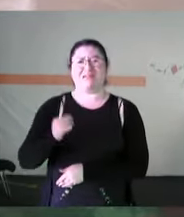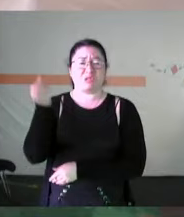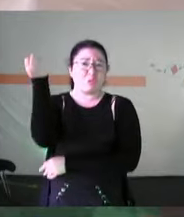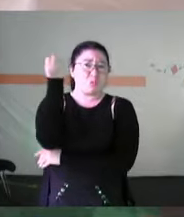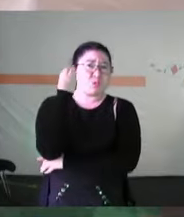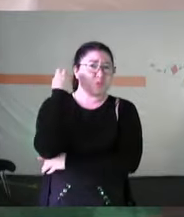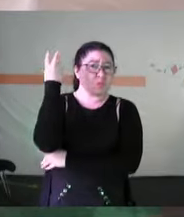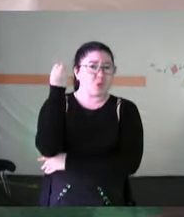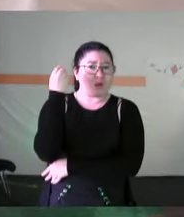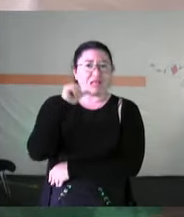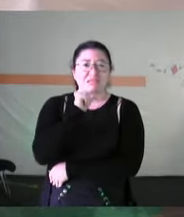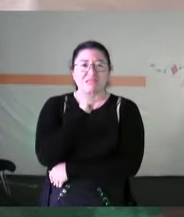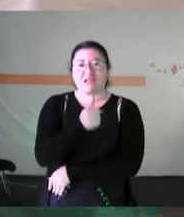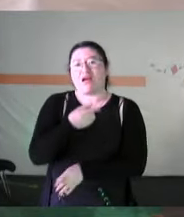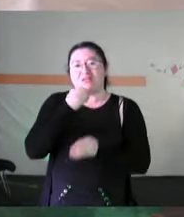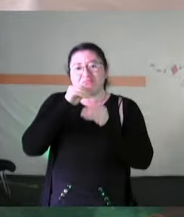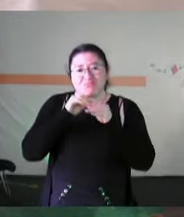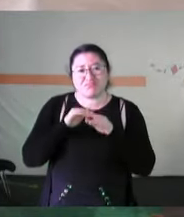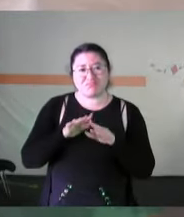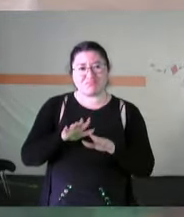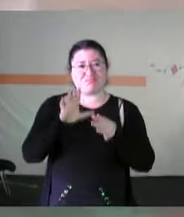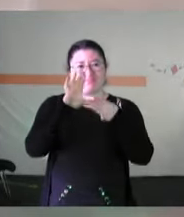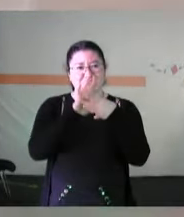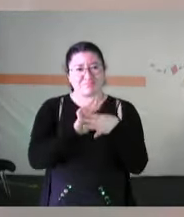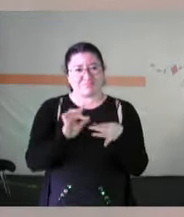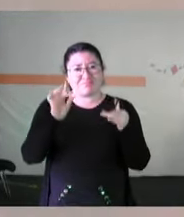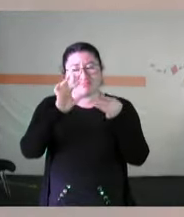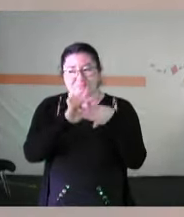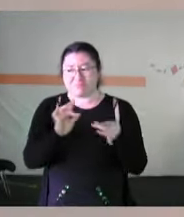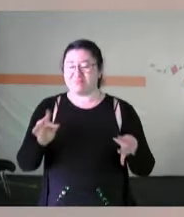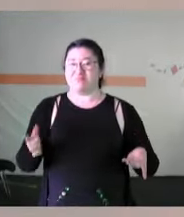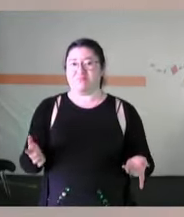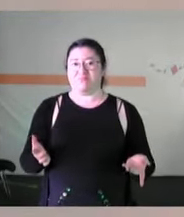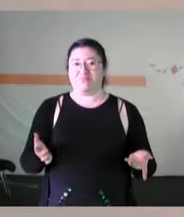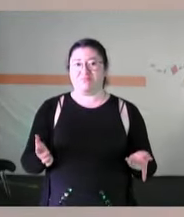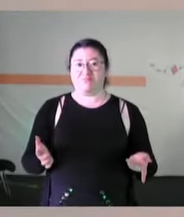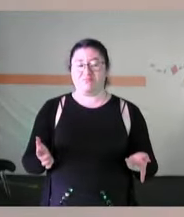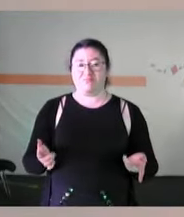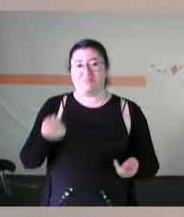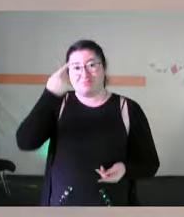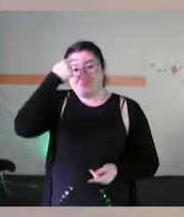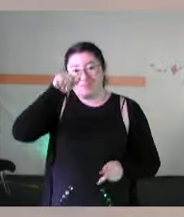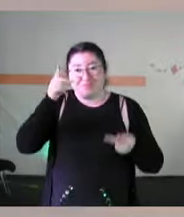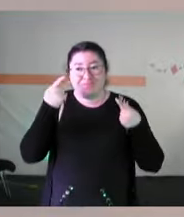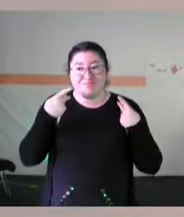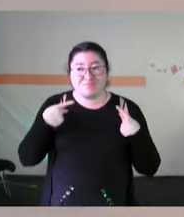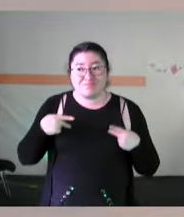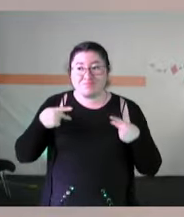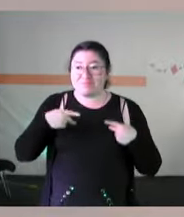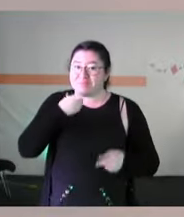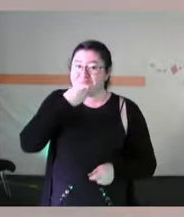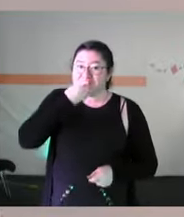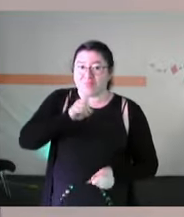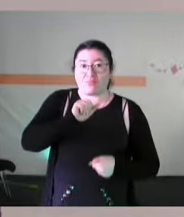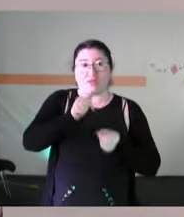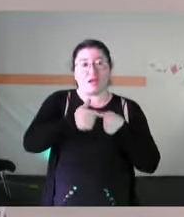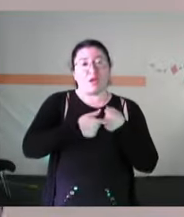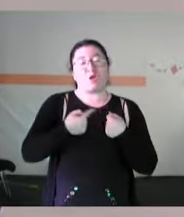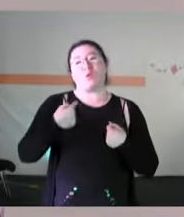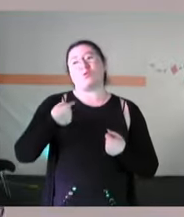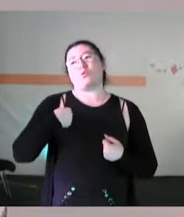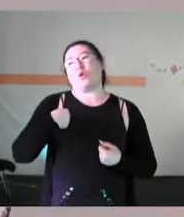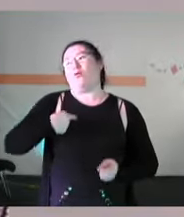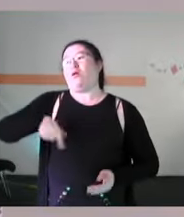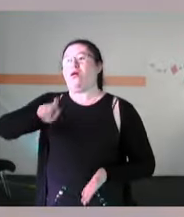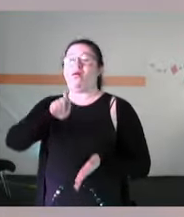jamás, para decirle a la gente, algo más que no sea yo soy la